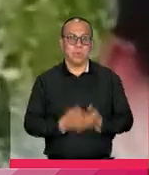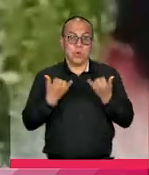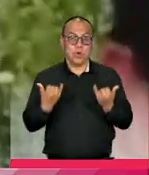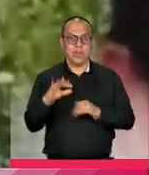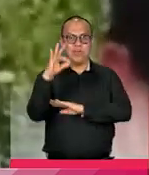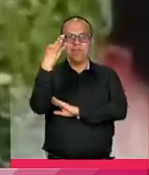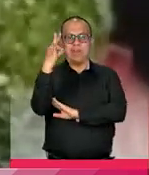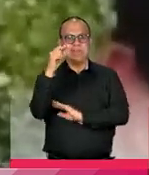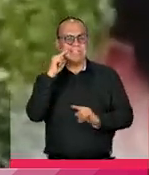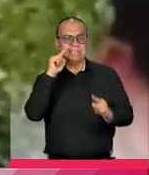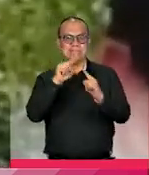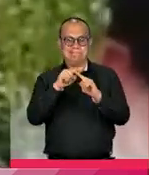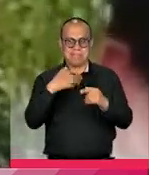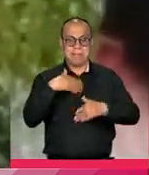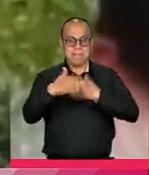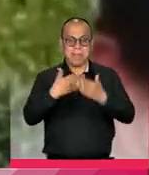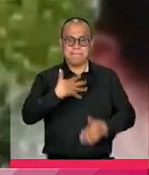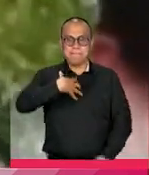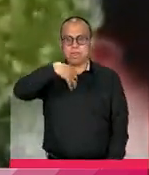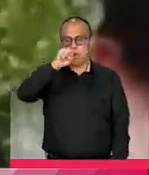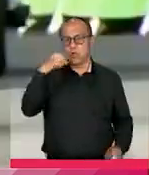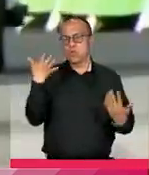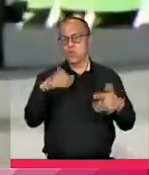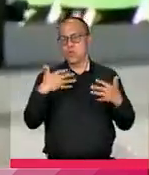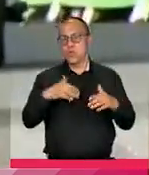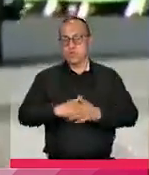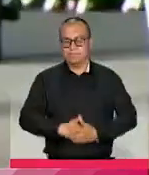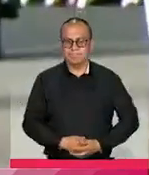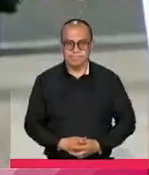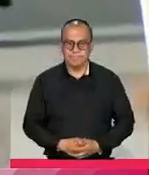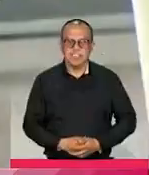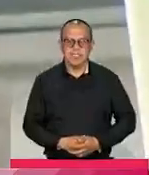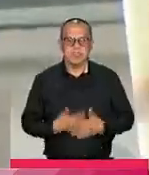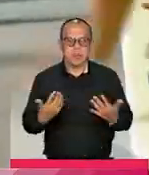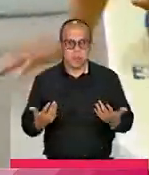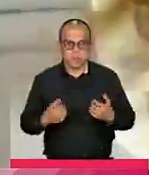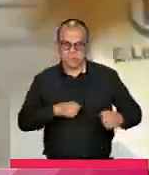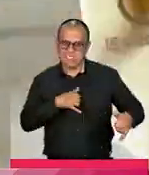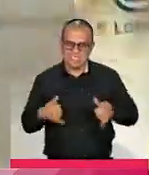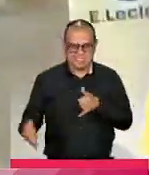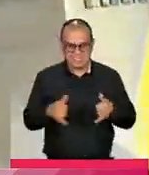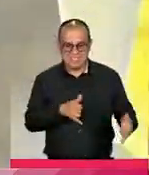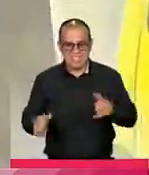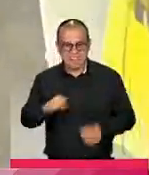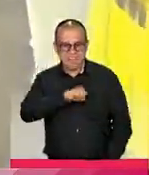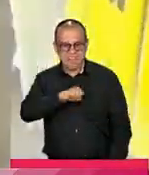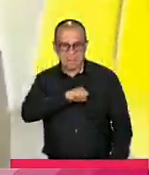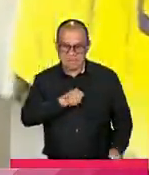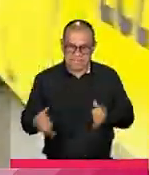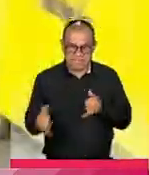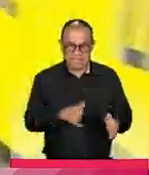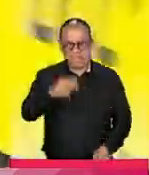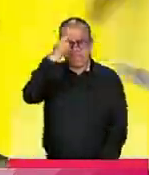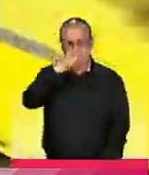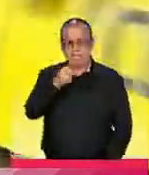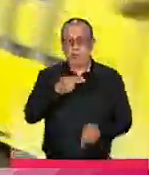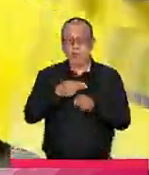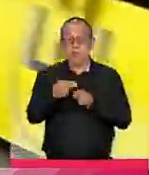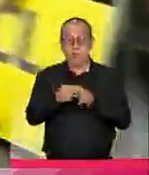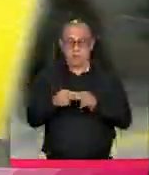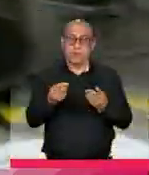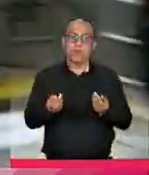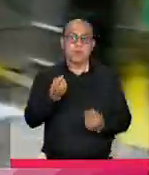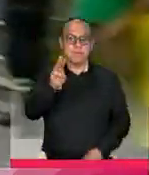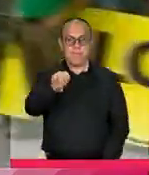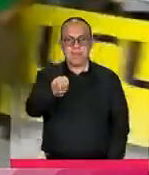Tour de Francia y de ganarse una etapa del Tour de Francia, eso ya es mucho. Con ese corazón cruzando la meta le dedicó el triunfo a su pequeño Isaac, que cumple 2 años el